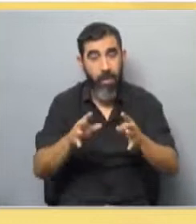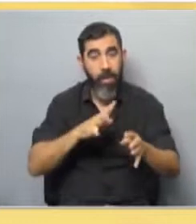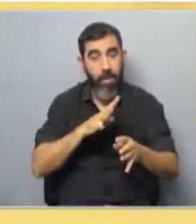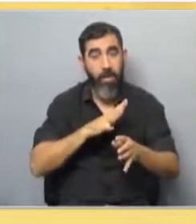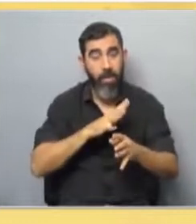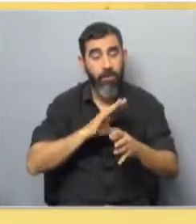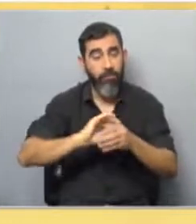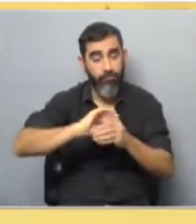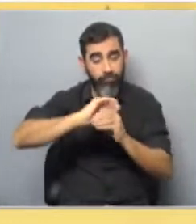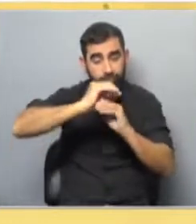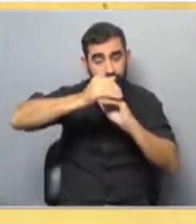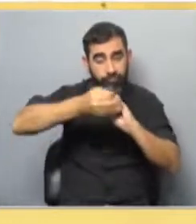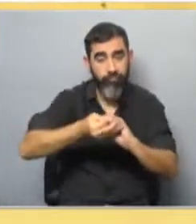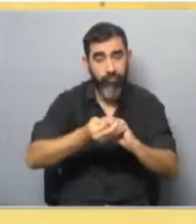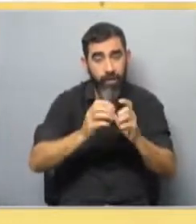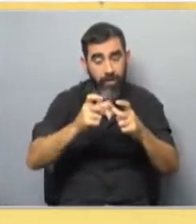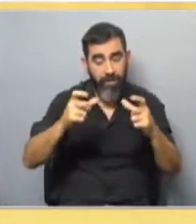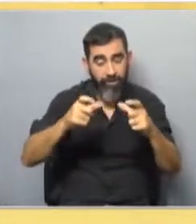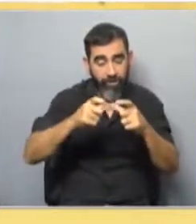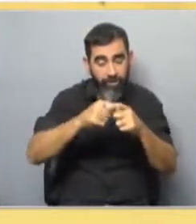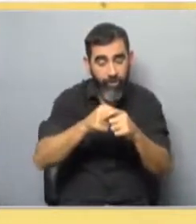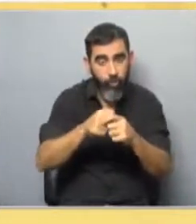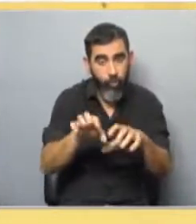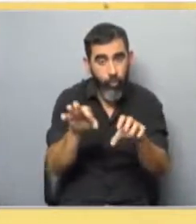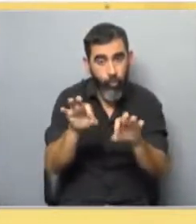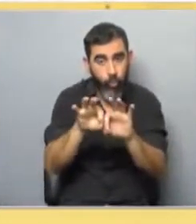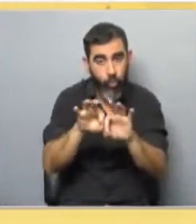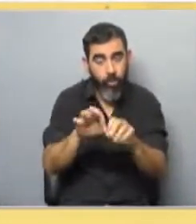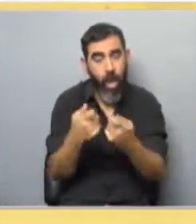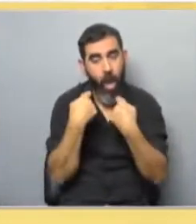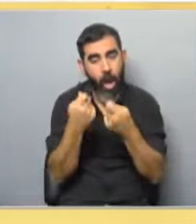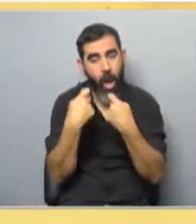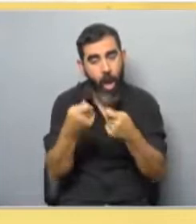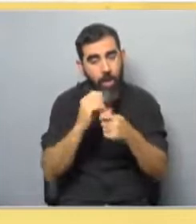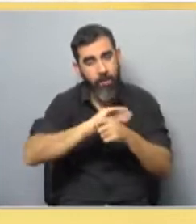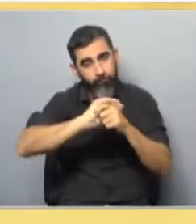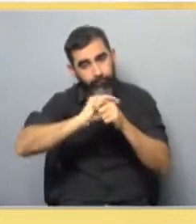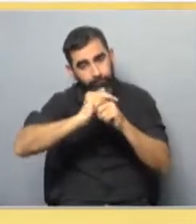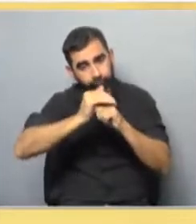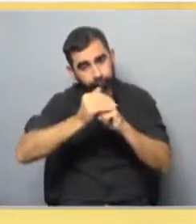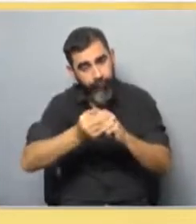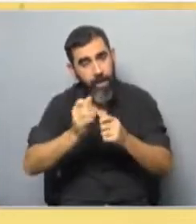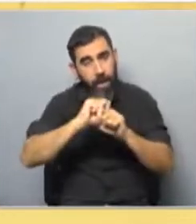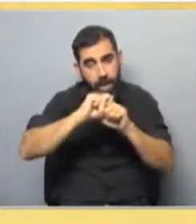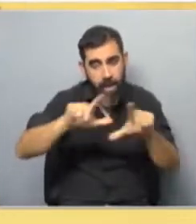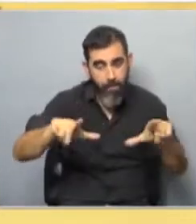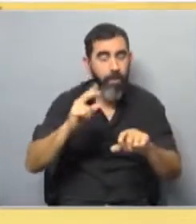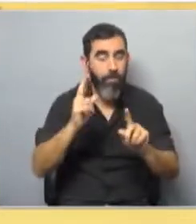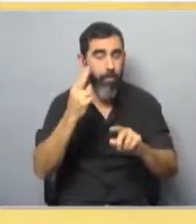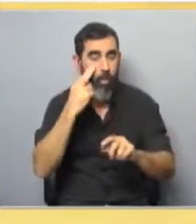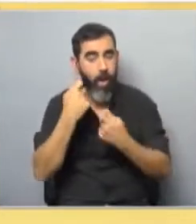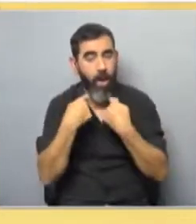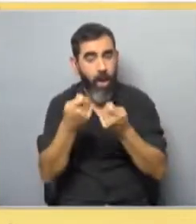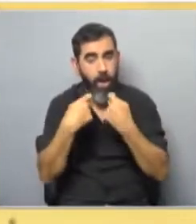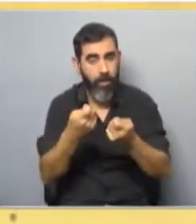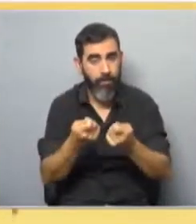llama macrofouling, disminuyendo el diámetro de las tuberías, ocasionando gastos para rasparlos, para eliminarlos, para mitigar esa problemática. Entonces,